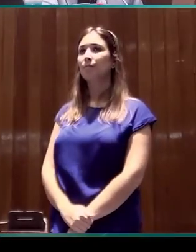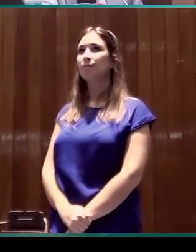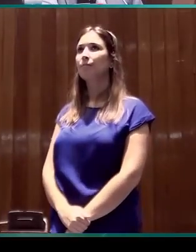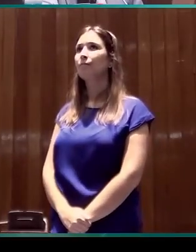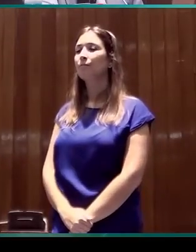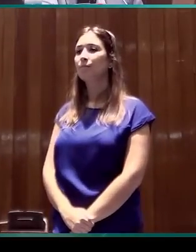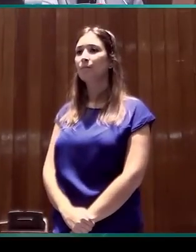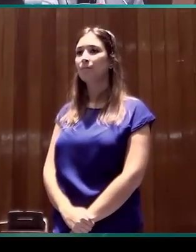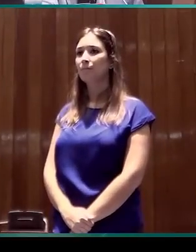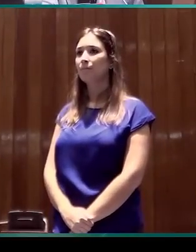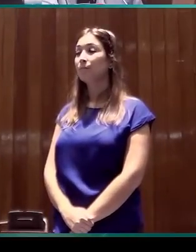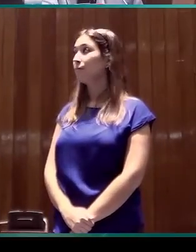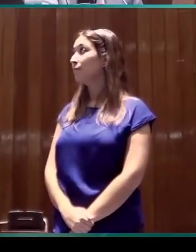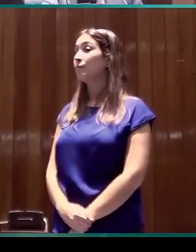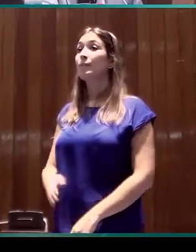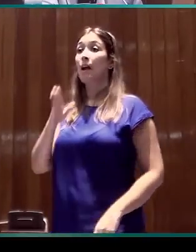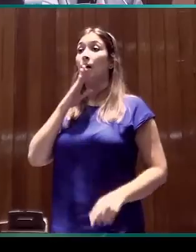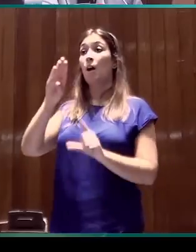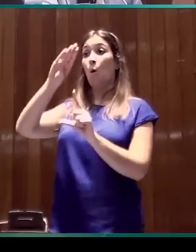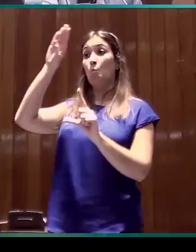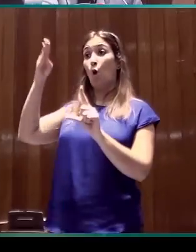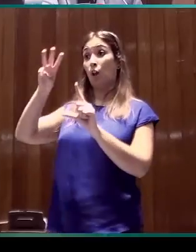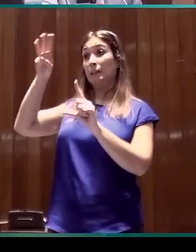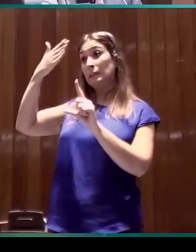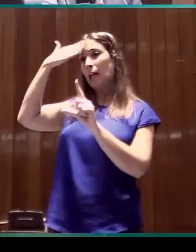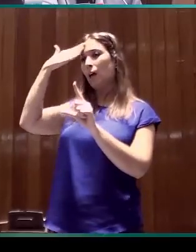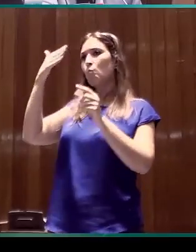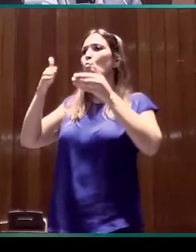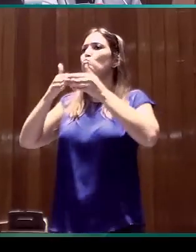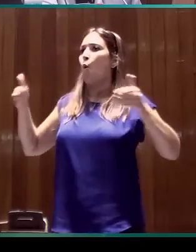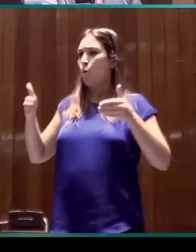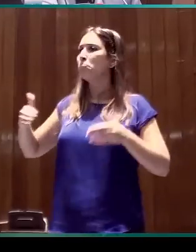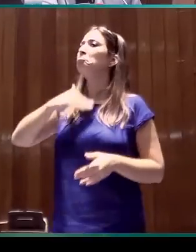Creo que este portal fue y es un primer paso